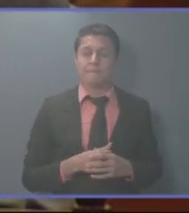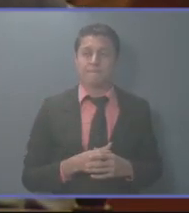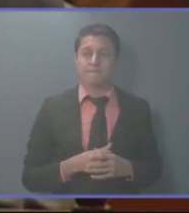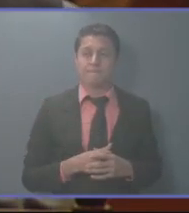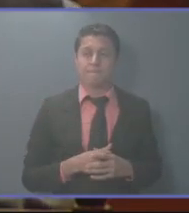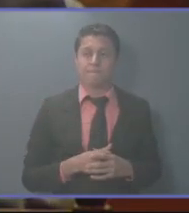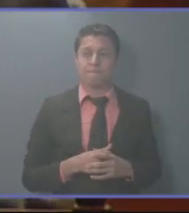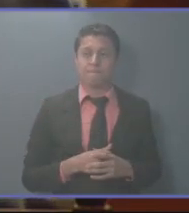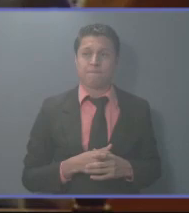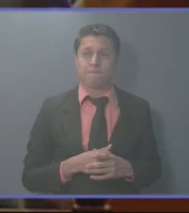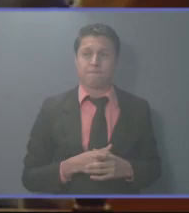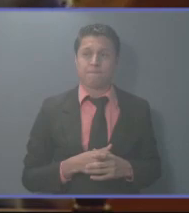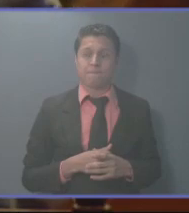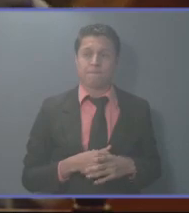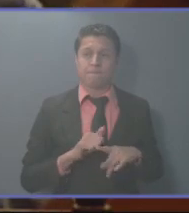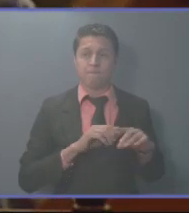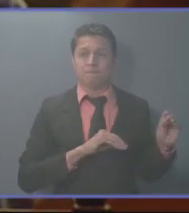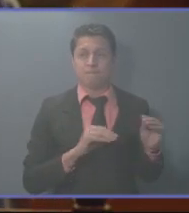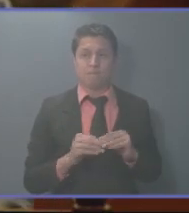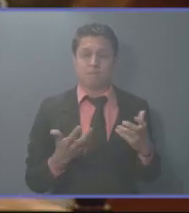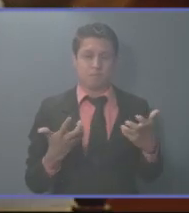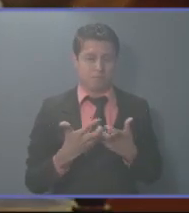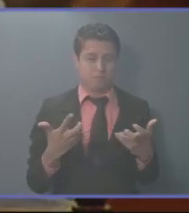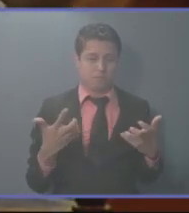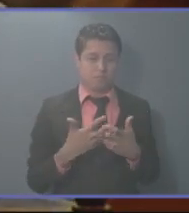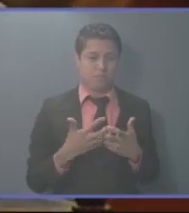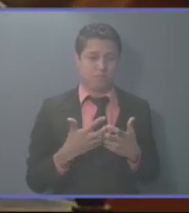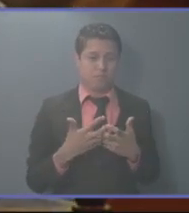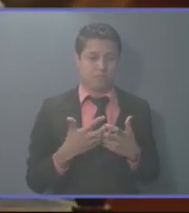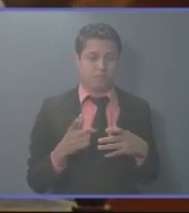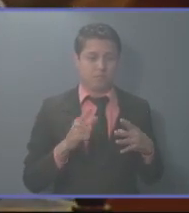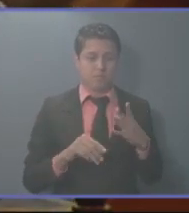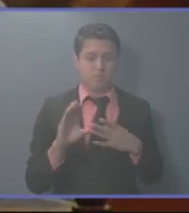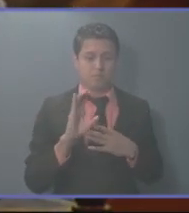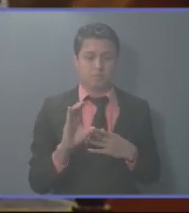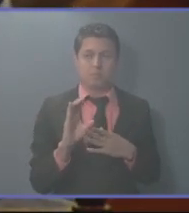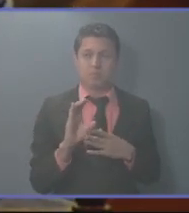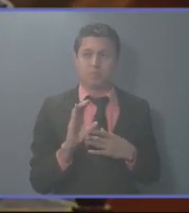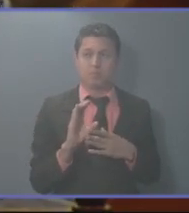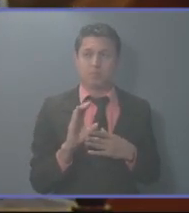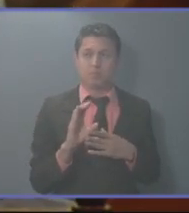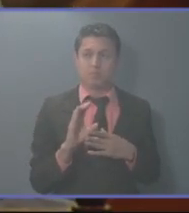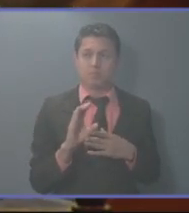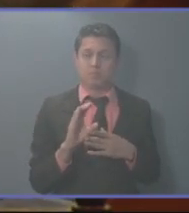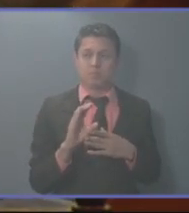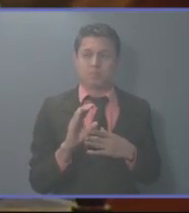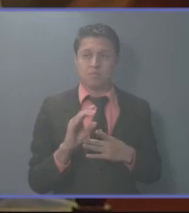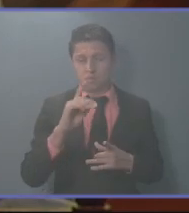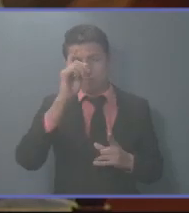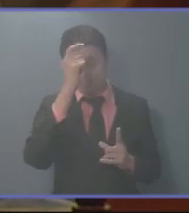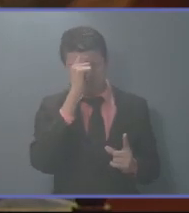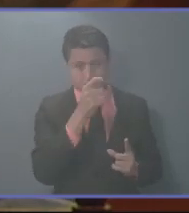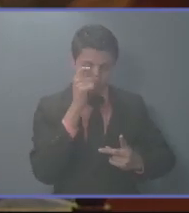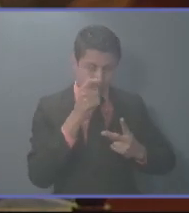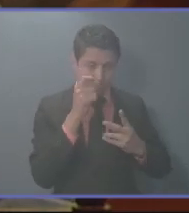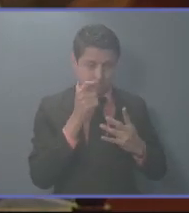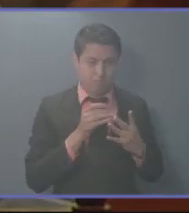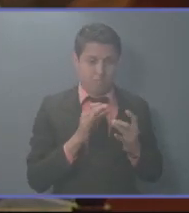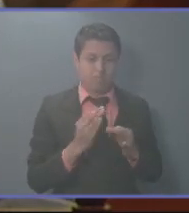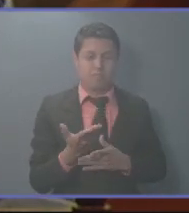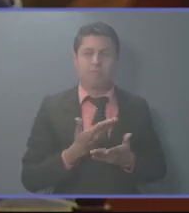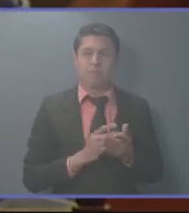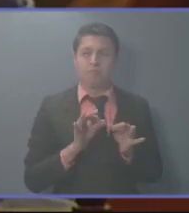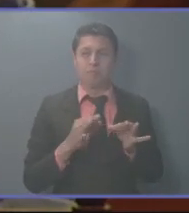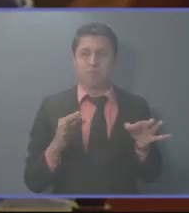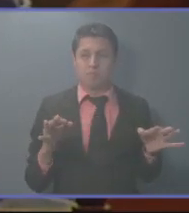República, cumplir y hacer cumplir la Constitución ateniéndonos a su